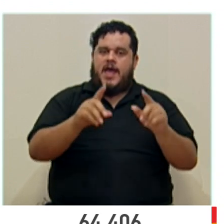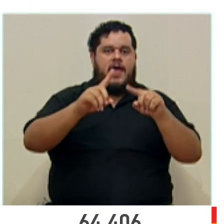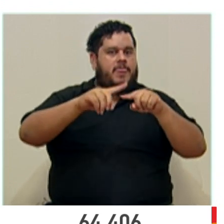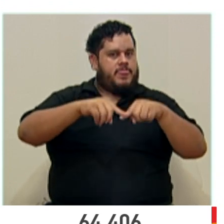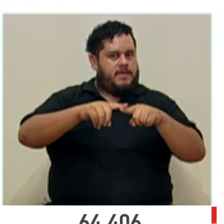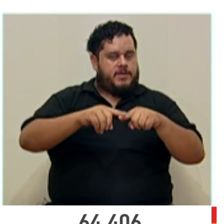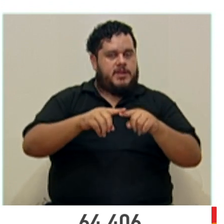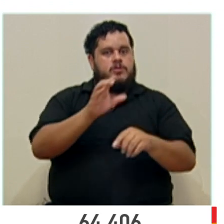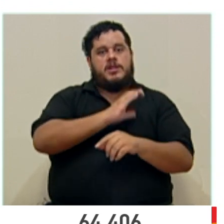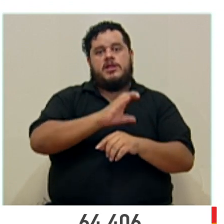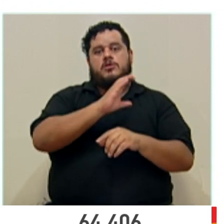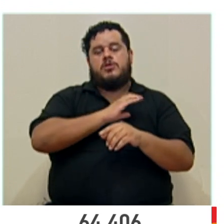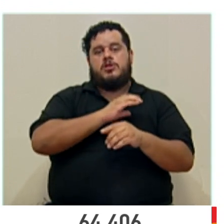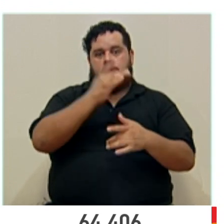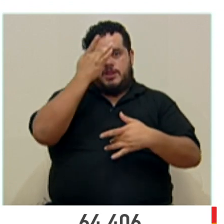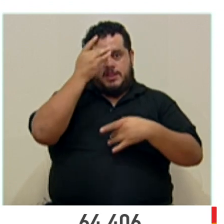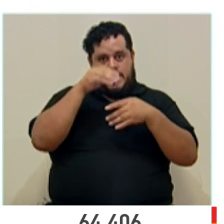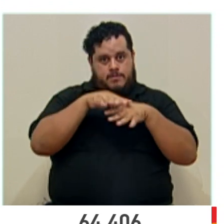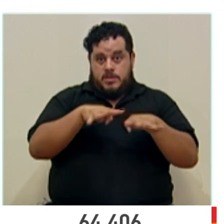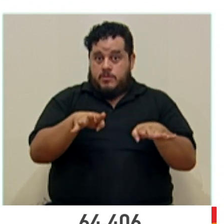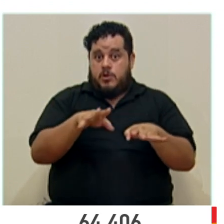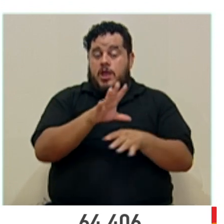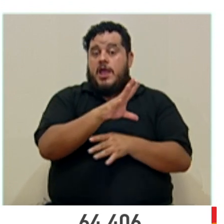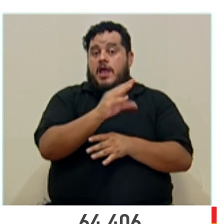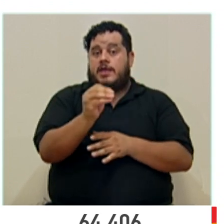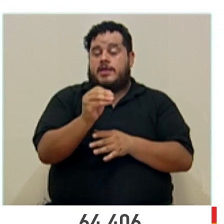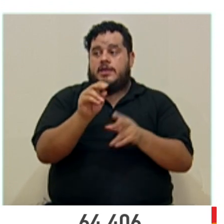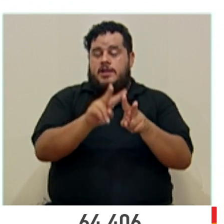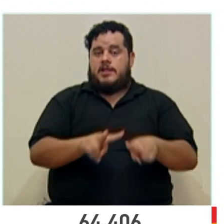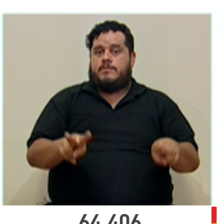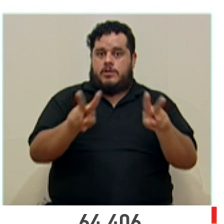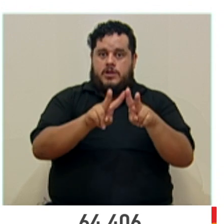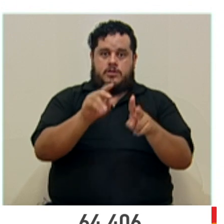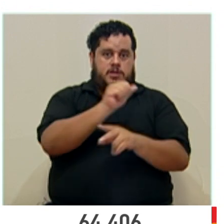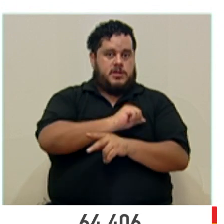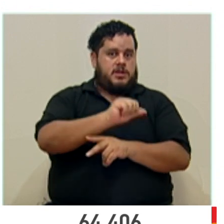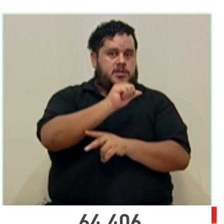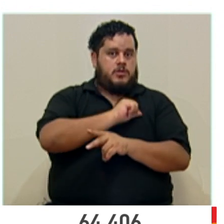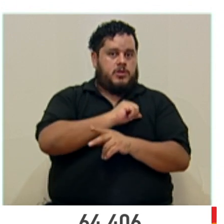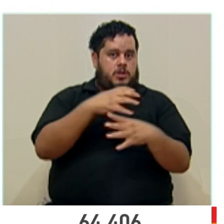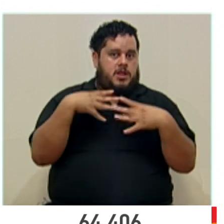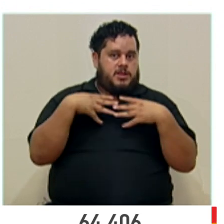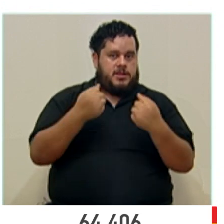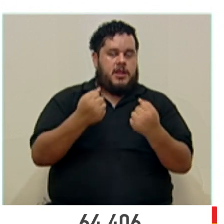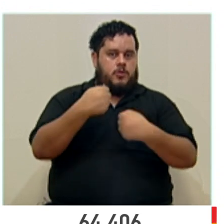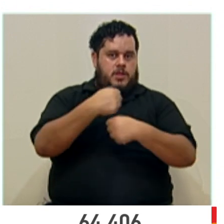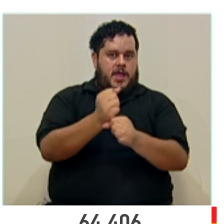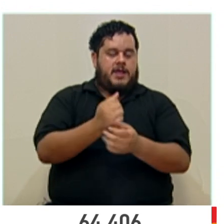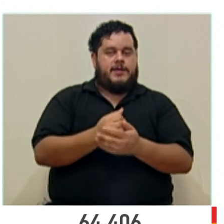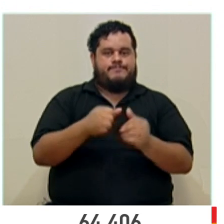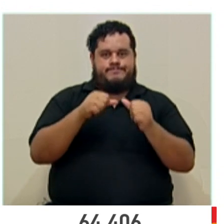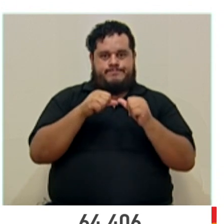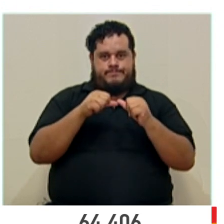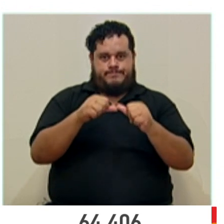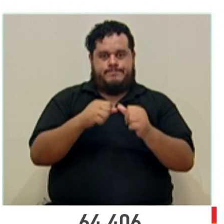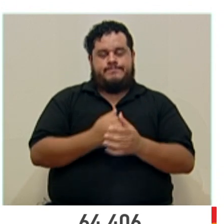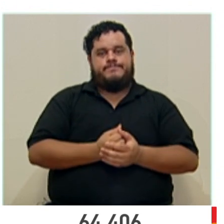condiciones epidemiológicas y las valoraciones que las autoridades de salud emitan. La